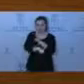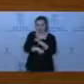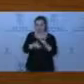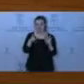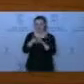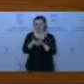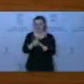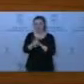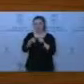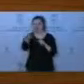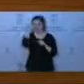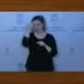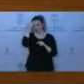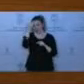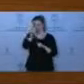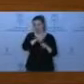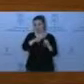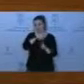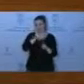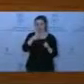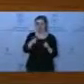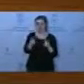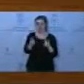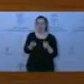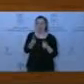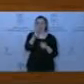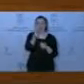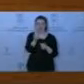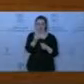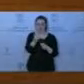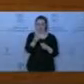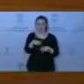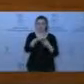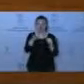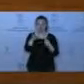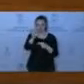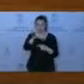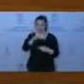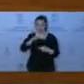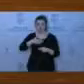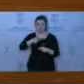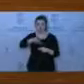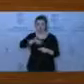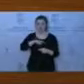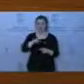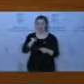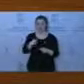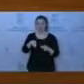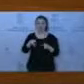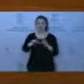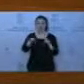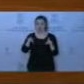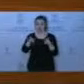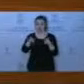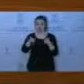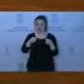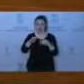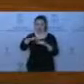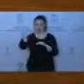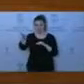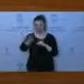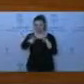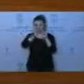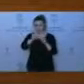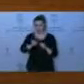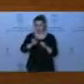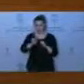las principales debilidades de las finanzas públicas de nuestra comunidad autónoma. En palabras de nuestro órgano de control externo, en su informe de la